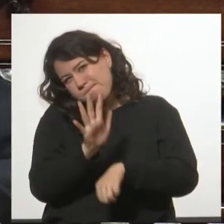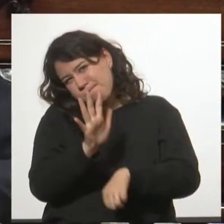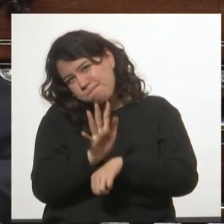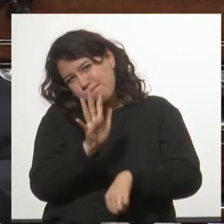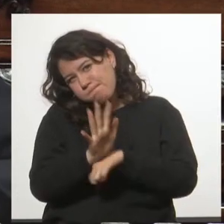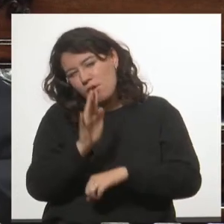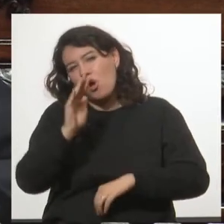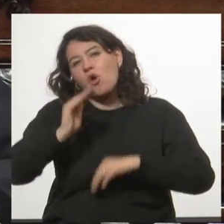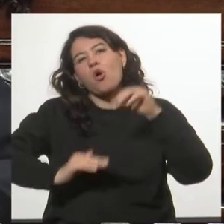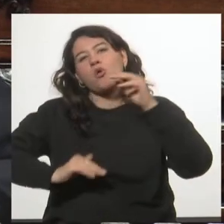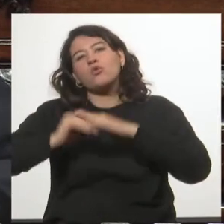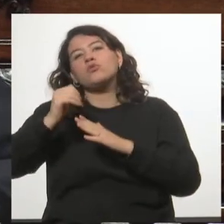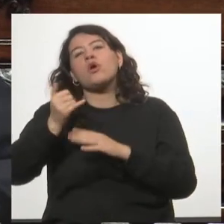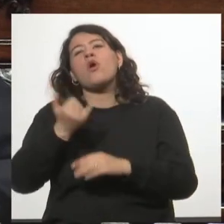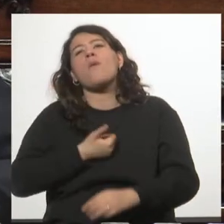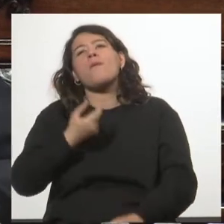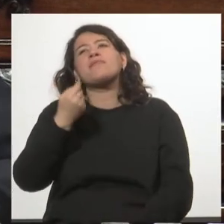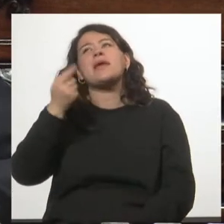públicos